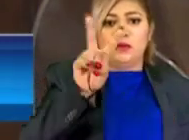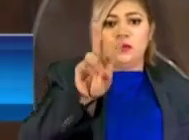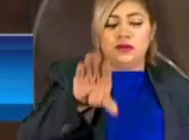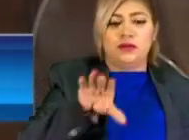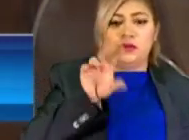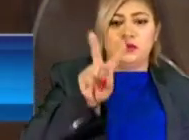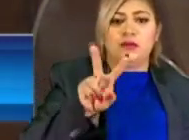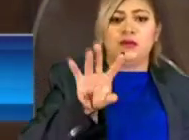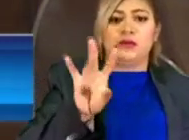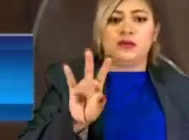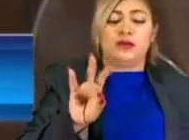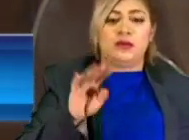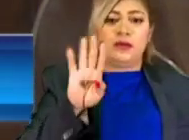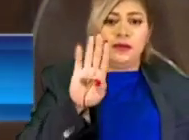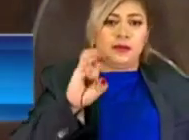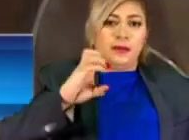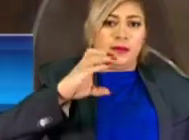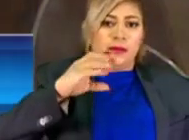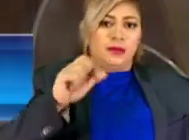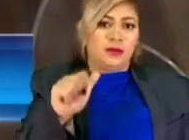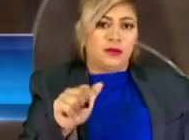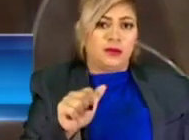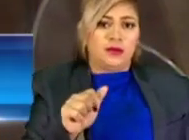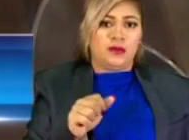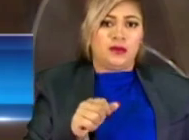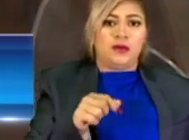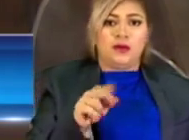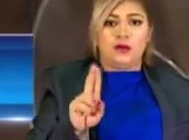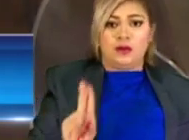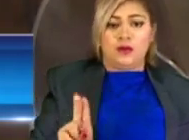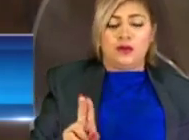859.227 becas del PASEU,